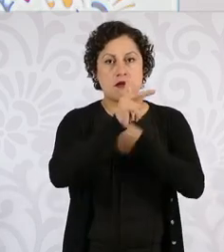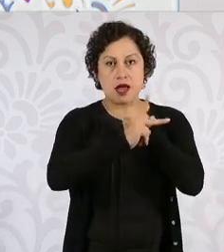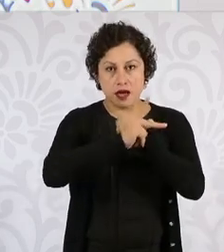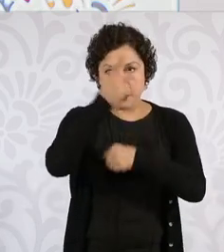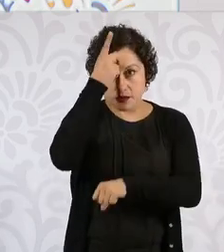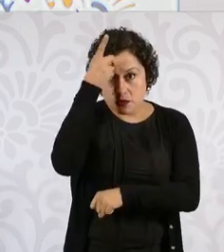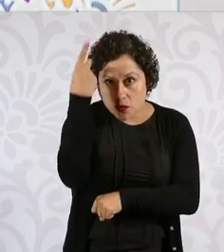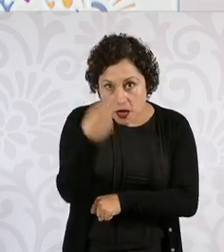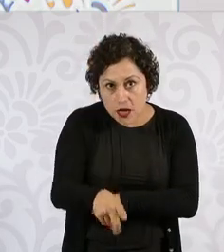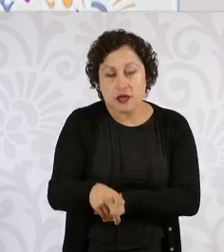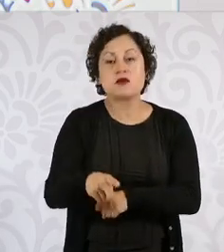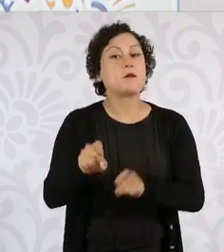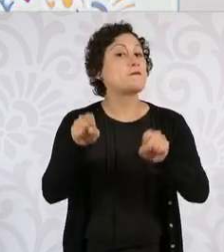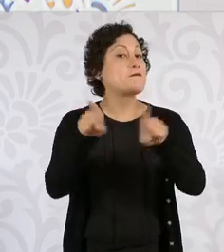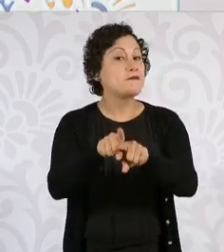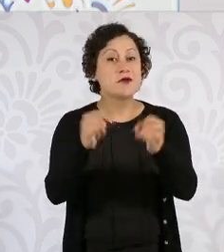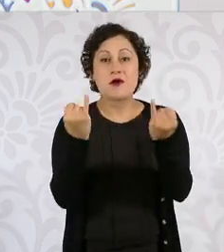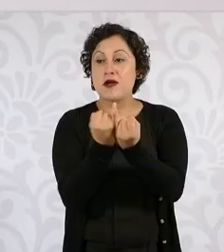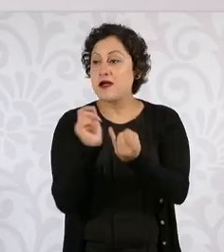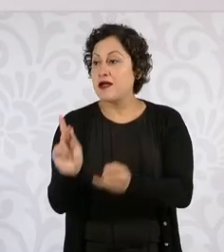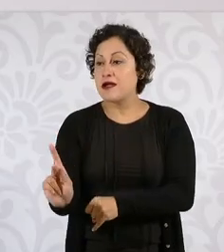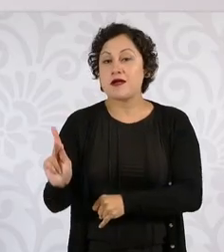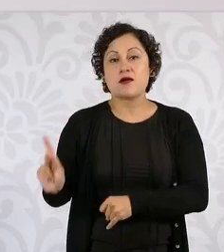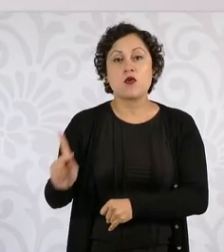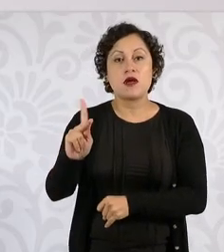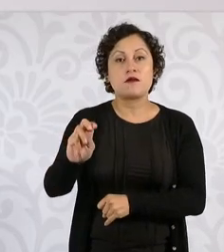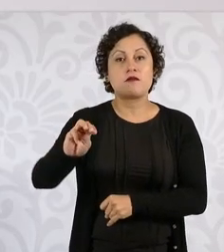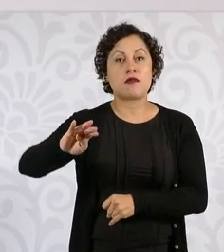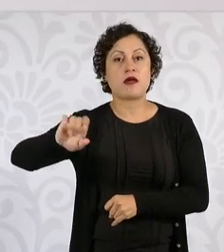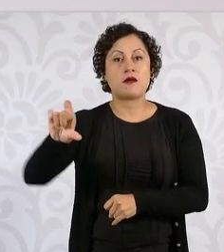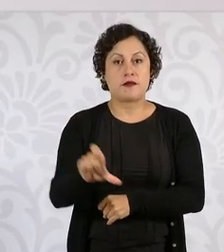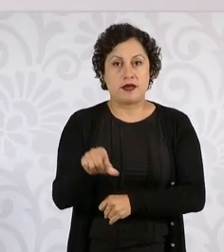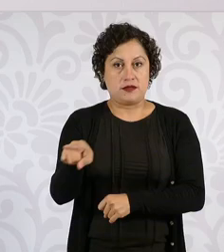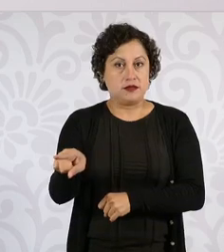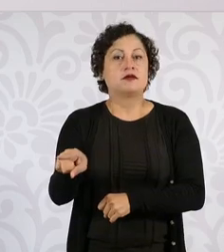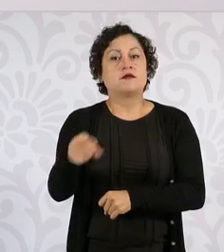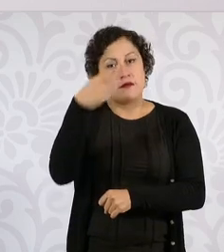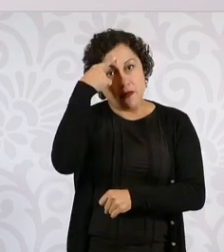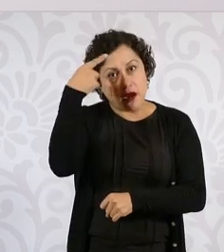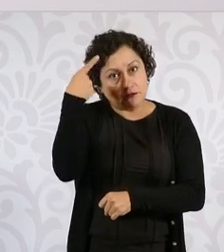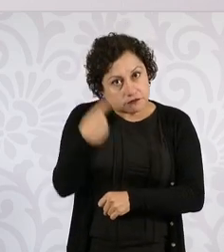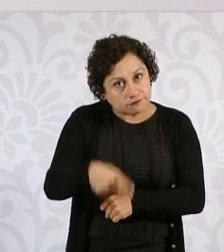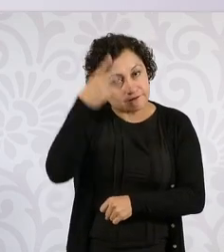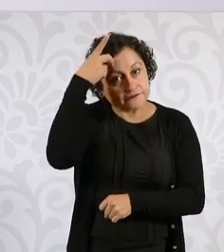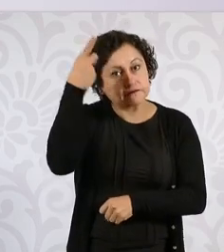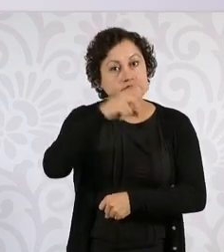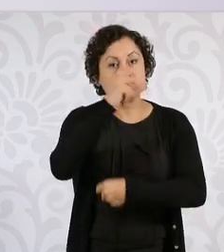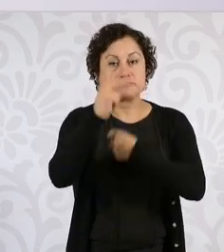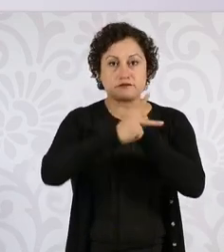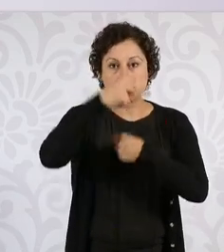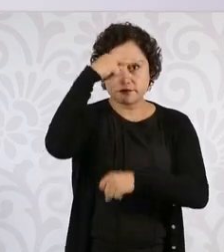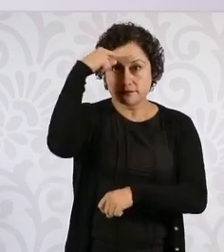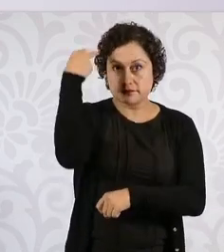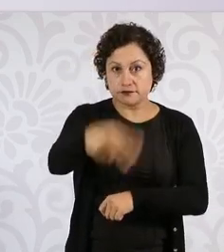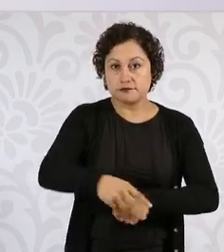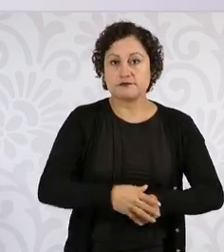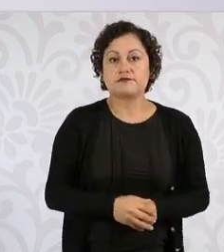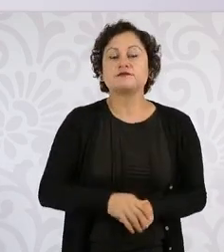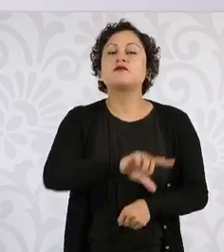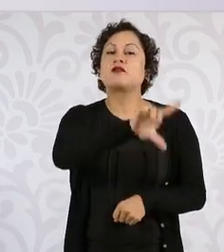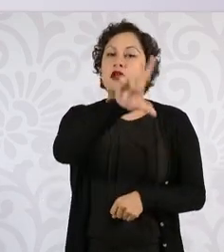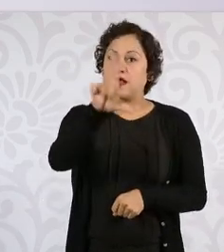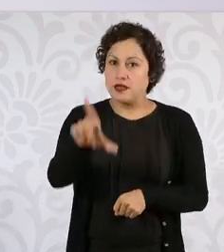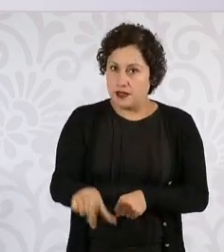Pemex también regresa a ser una empresa pública. Ya después vamos a presentar, porque el objetivo es que sean todavía